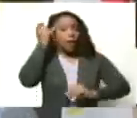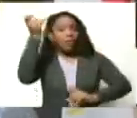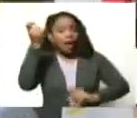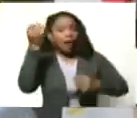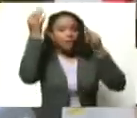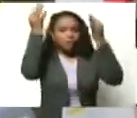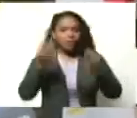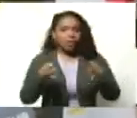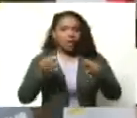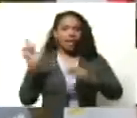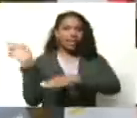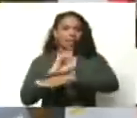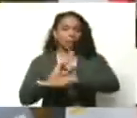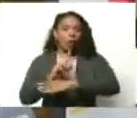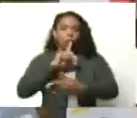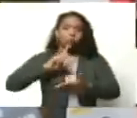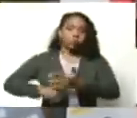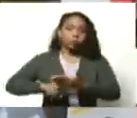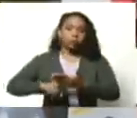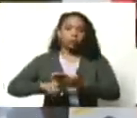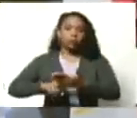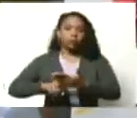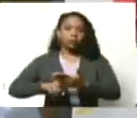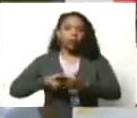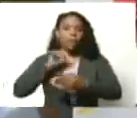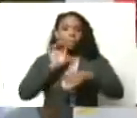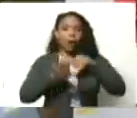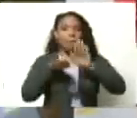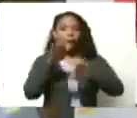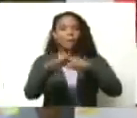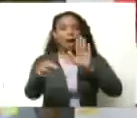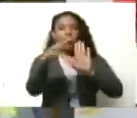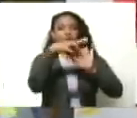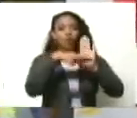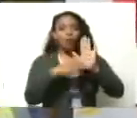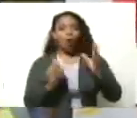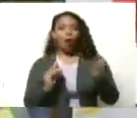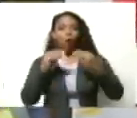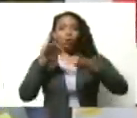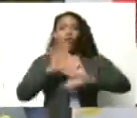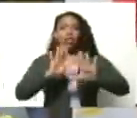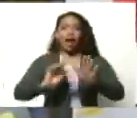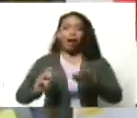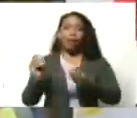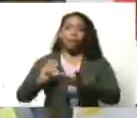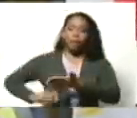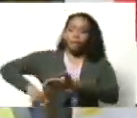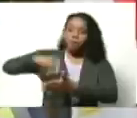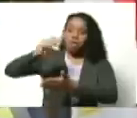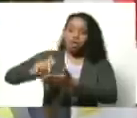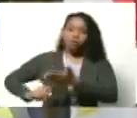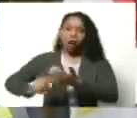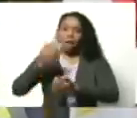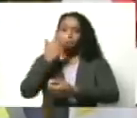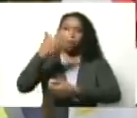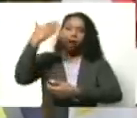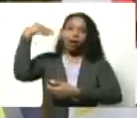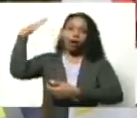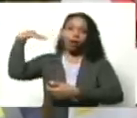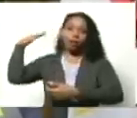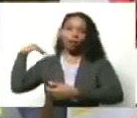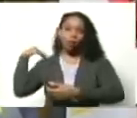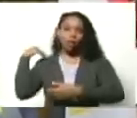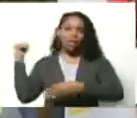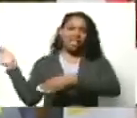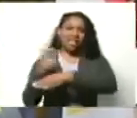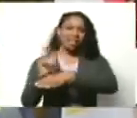los pasos para el cumplimiento de los acuerdos que ya se han firmado en el pasado y